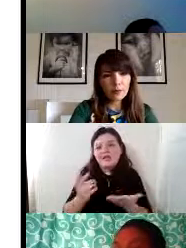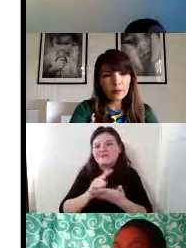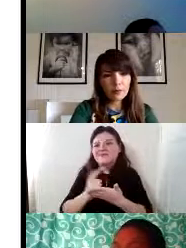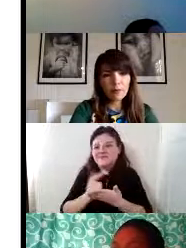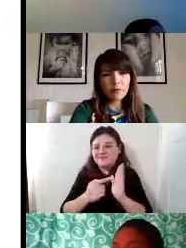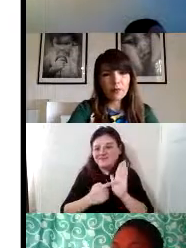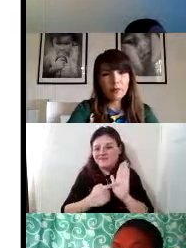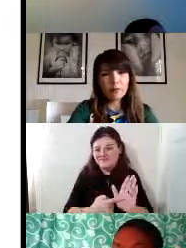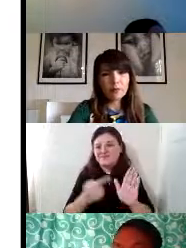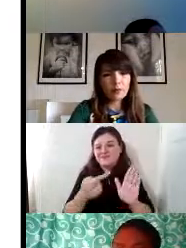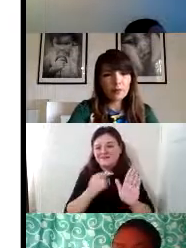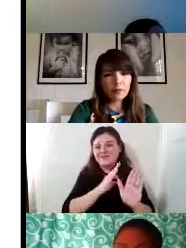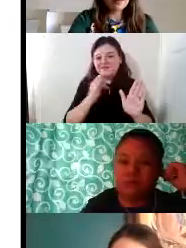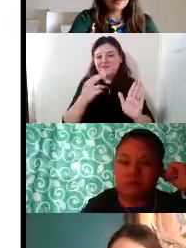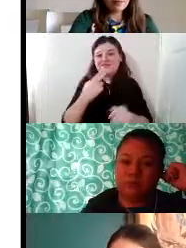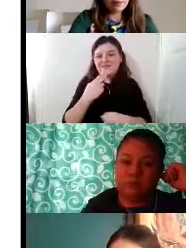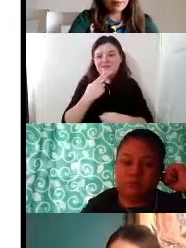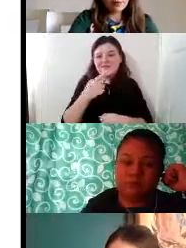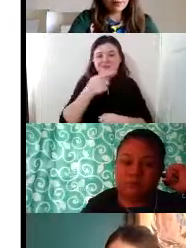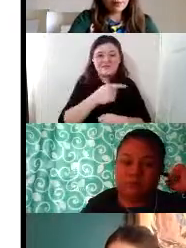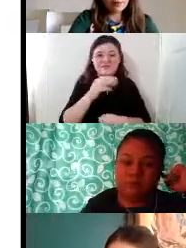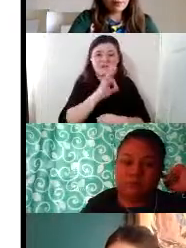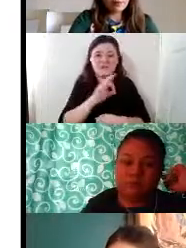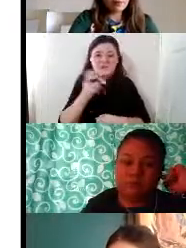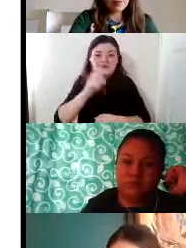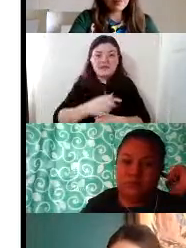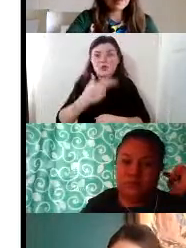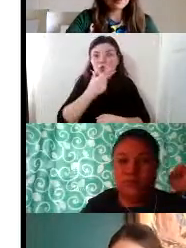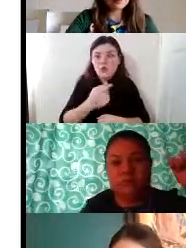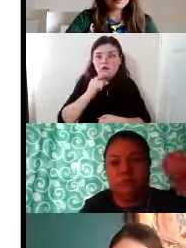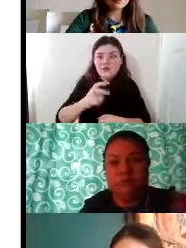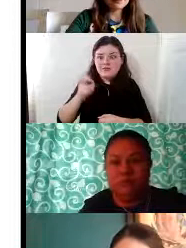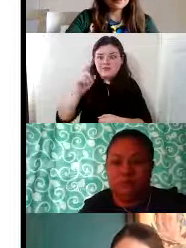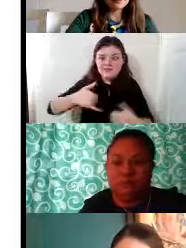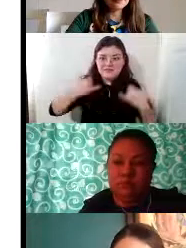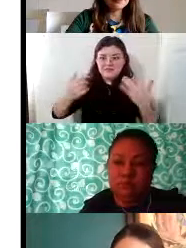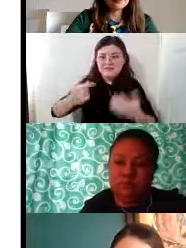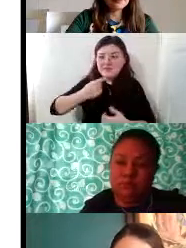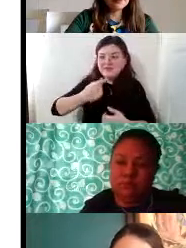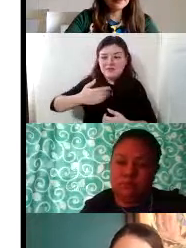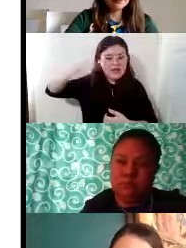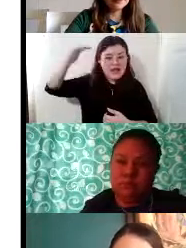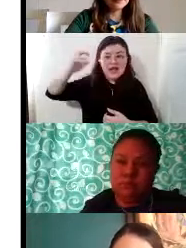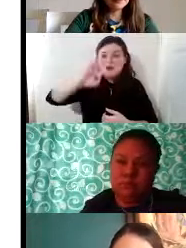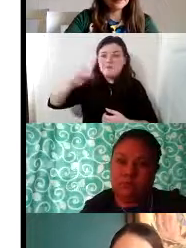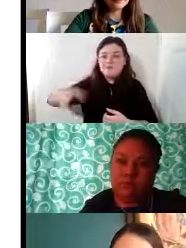genera niños, niñas, adolescentes críticos, que eso es bien importante, que un niño pueda tener la habilidad de decir, esto